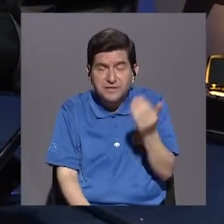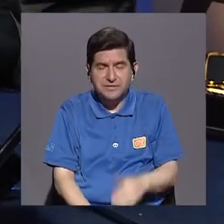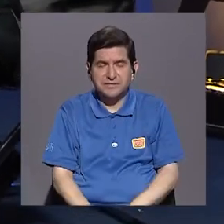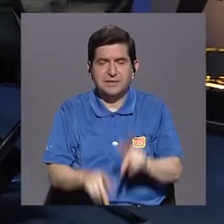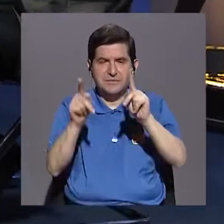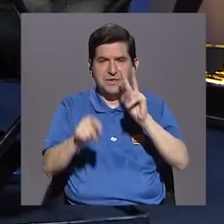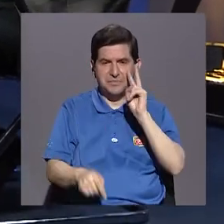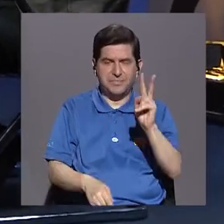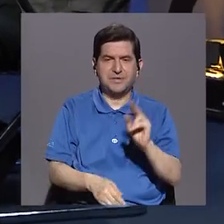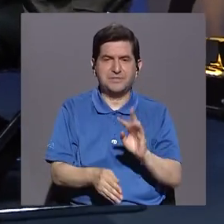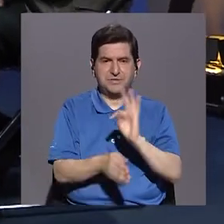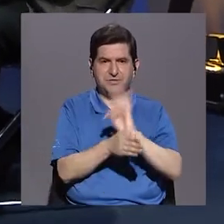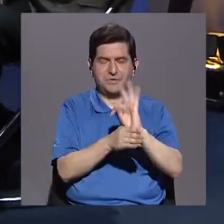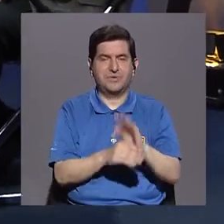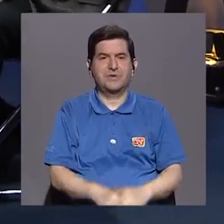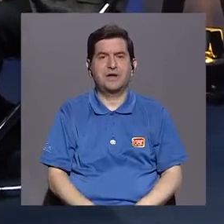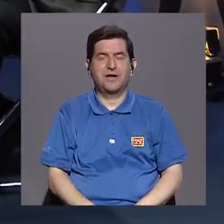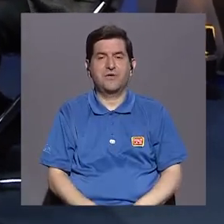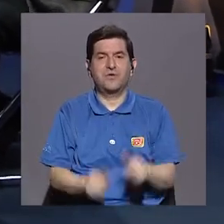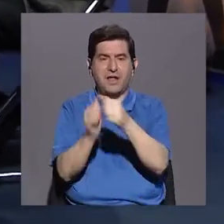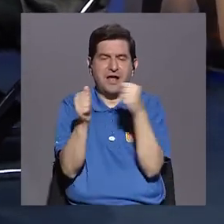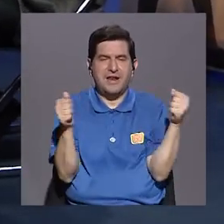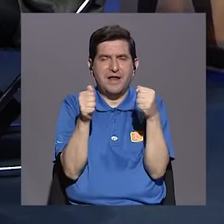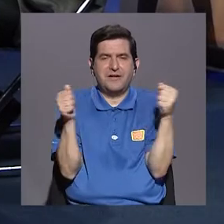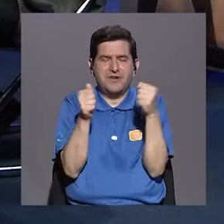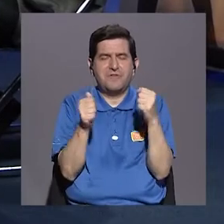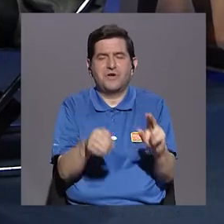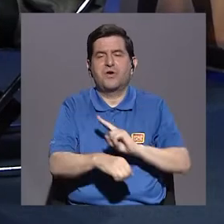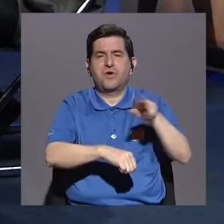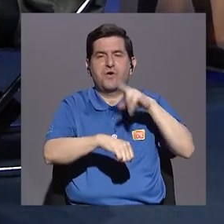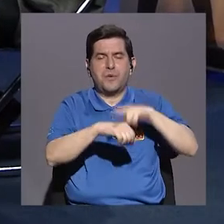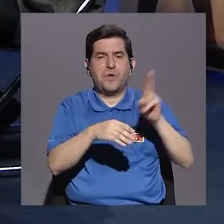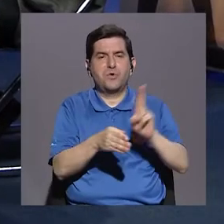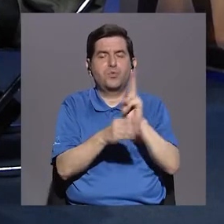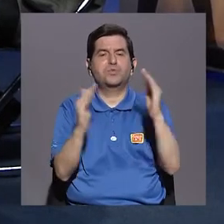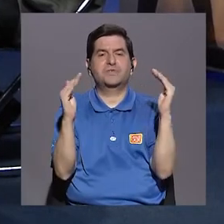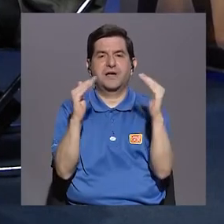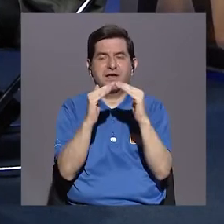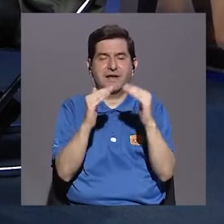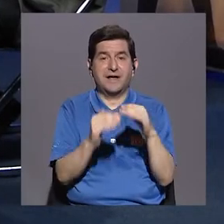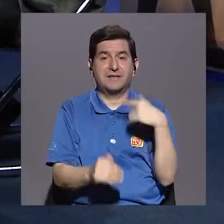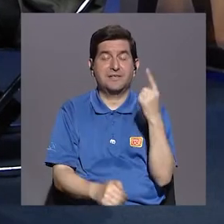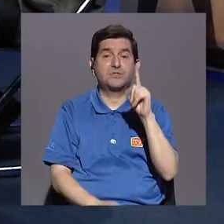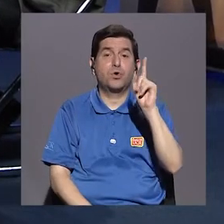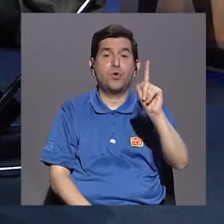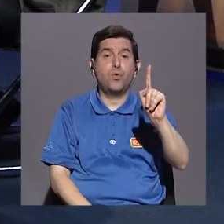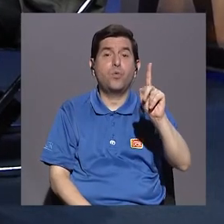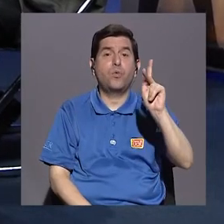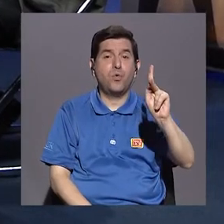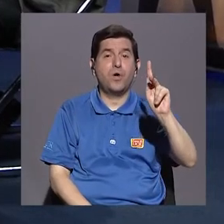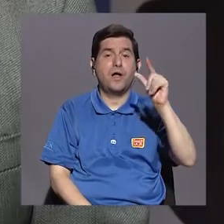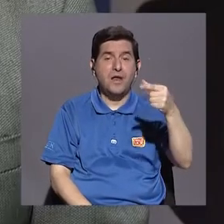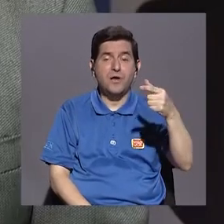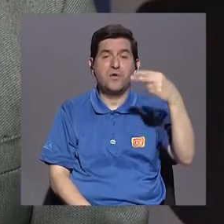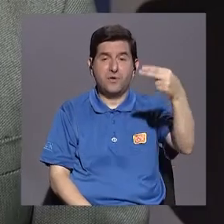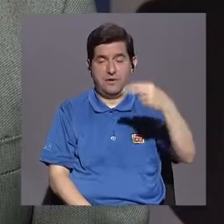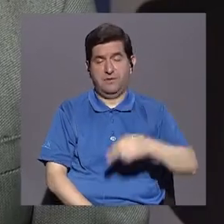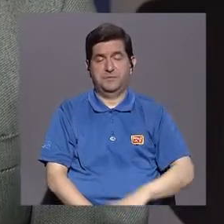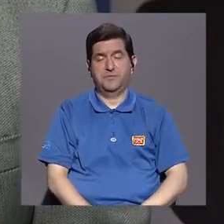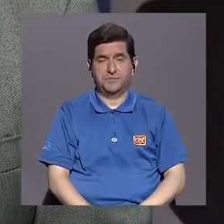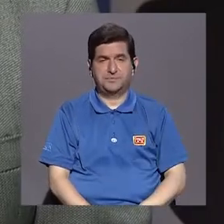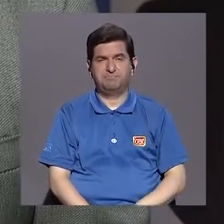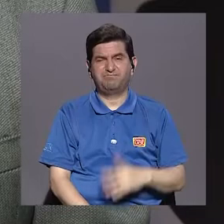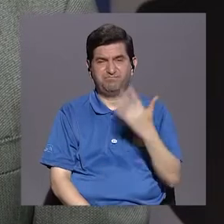televidentes lo que gasta la refrigeradora corriente en una casa para sólo un kilogramo de hidrógeno así es que